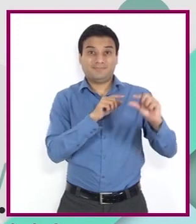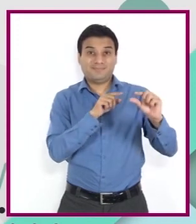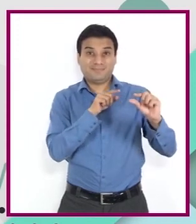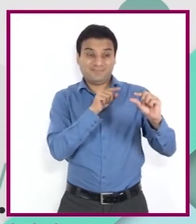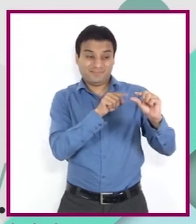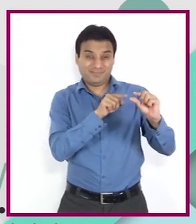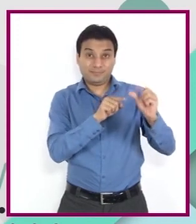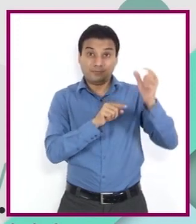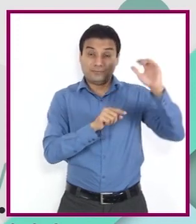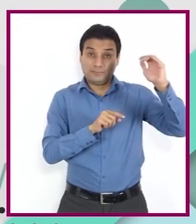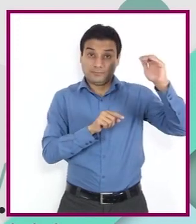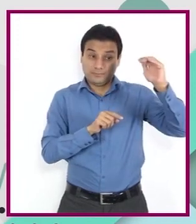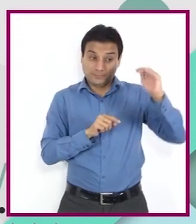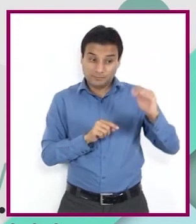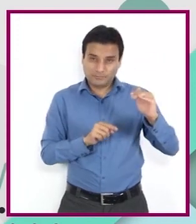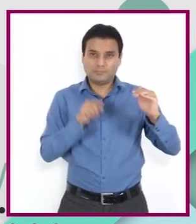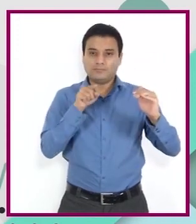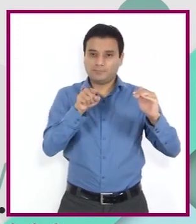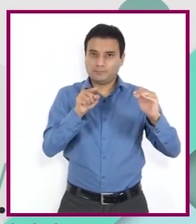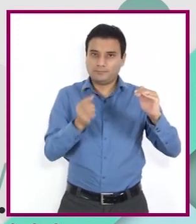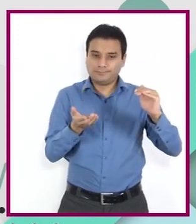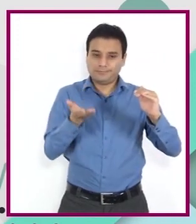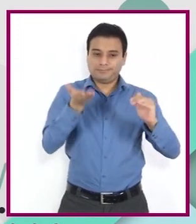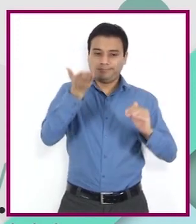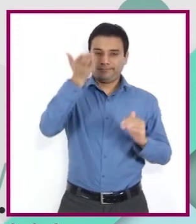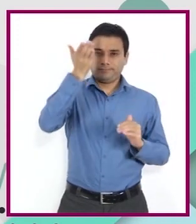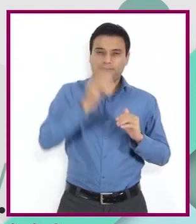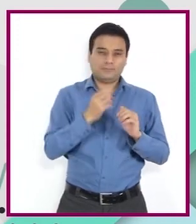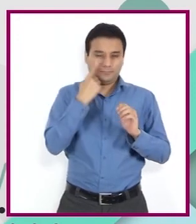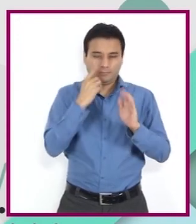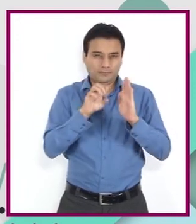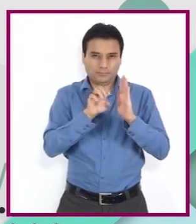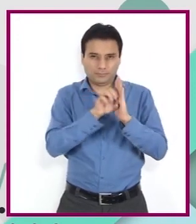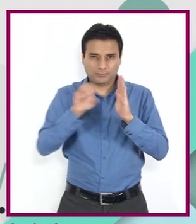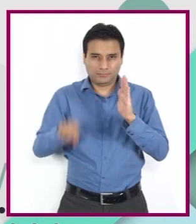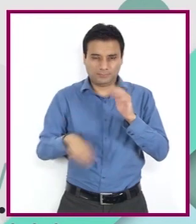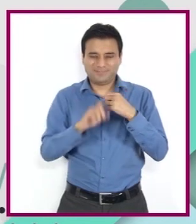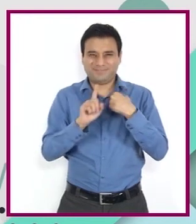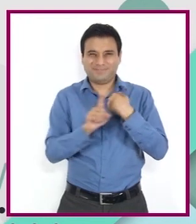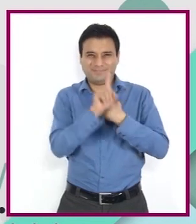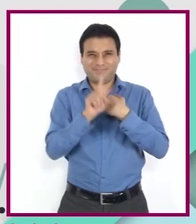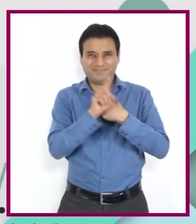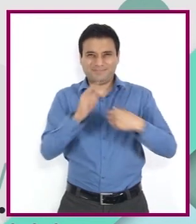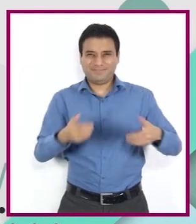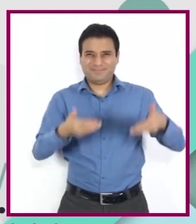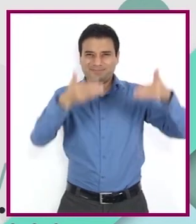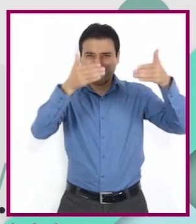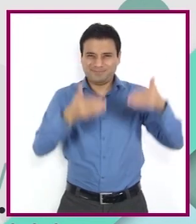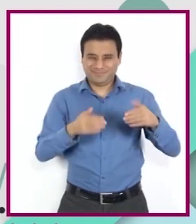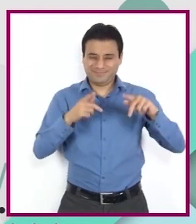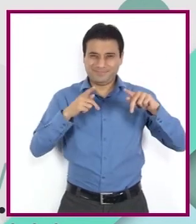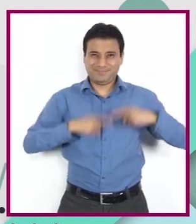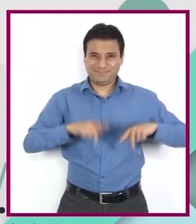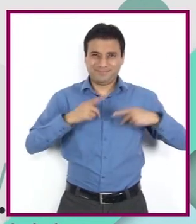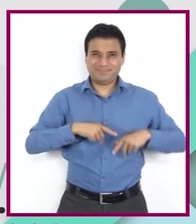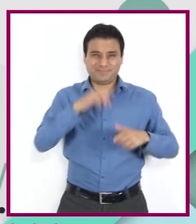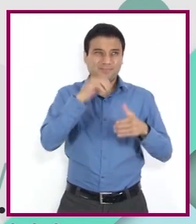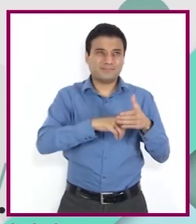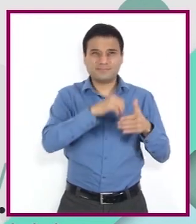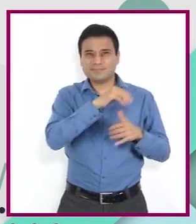otra aumenta en la misma proporción. Por ejemplo, en el problema del muro y las personas para